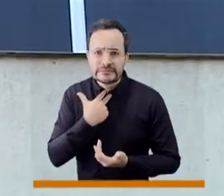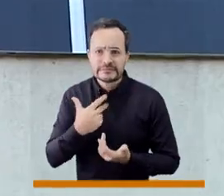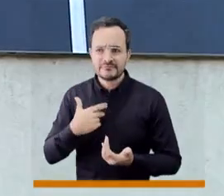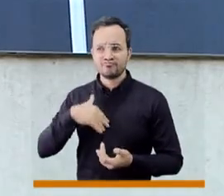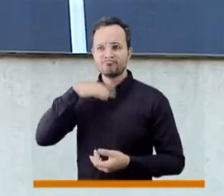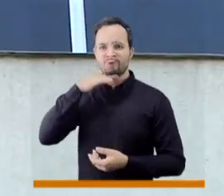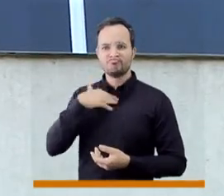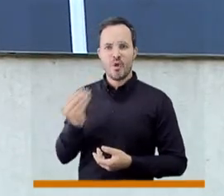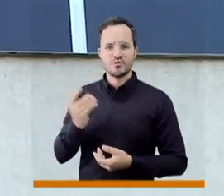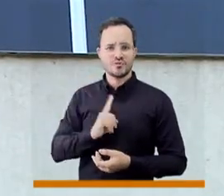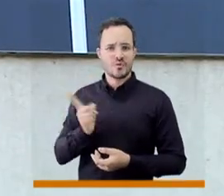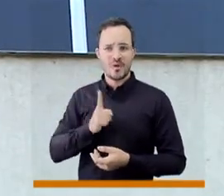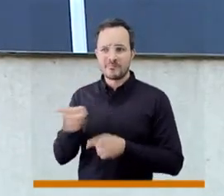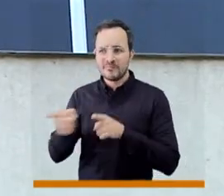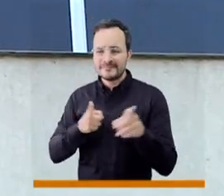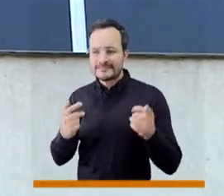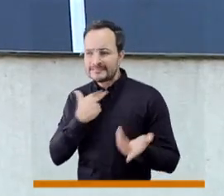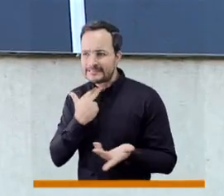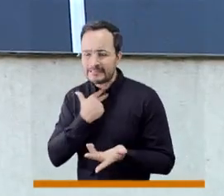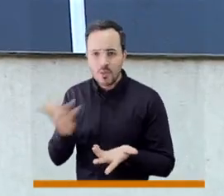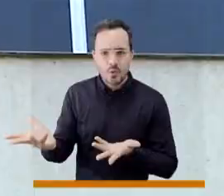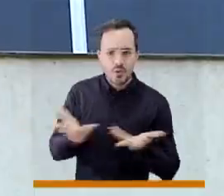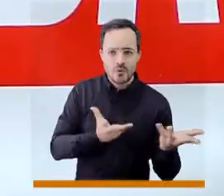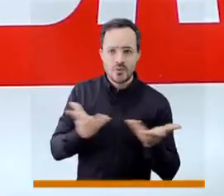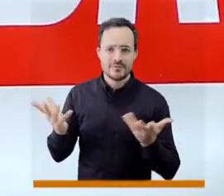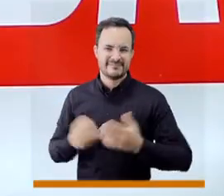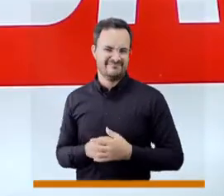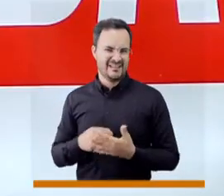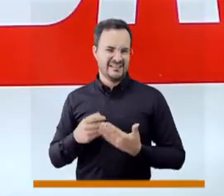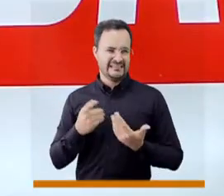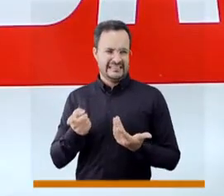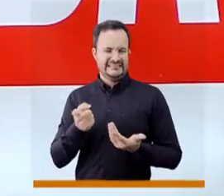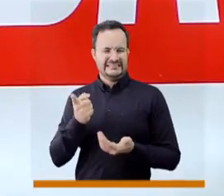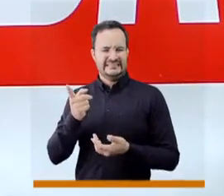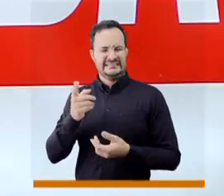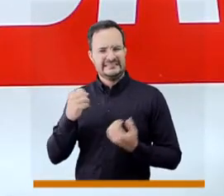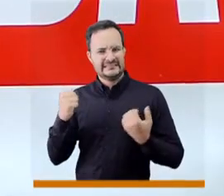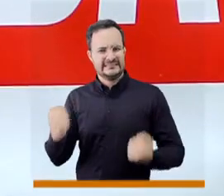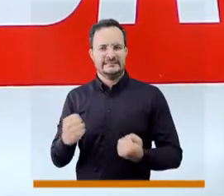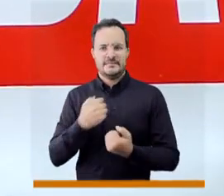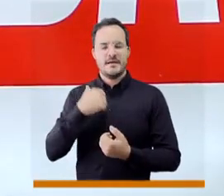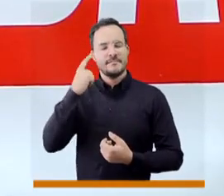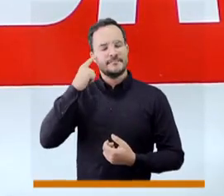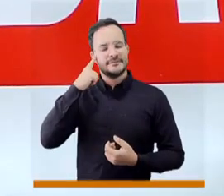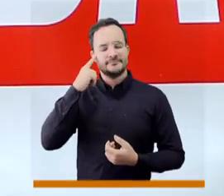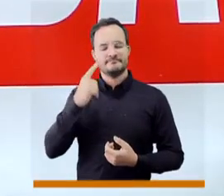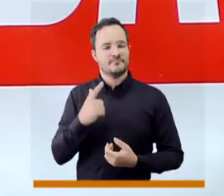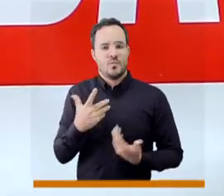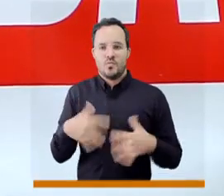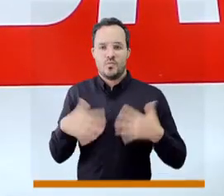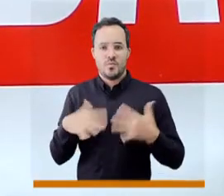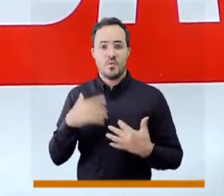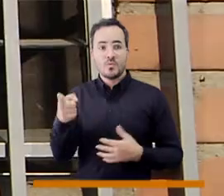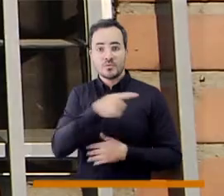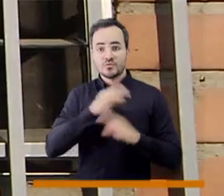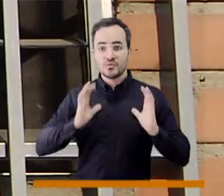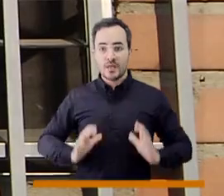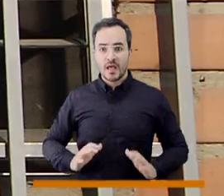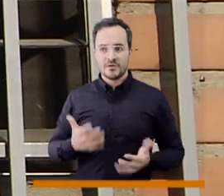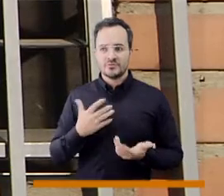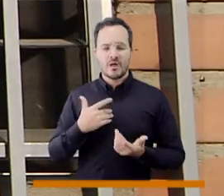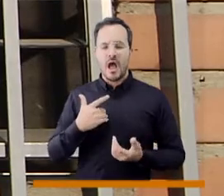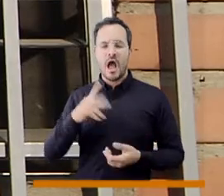necesitamos ponerle atención a este fenómeno, porque lo que menos queremos es negarle el derecho a